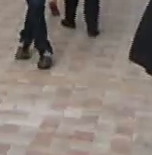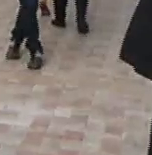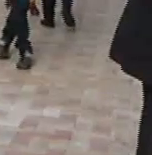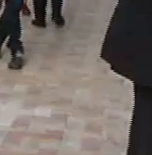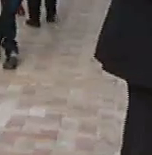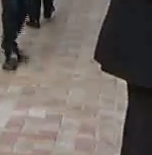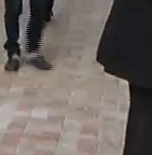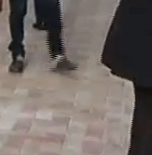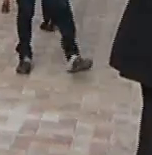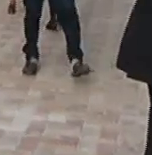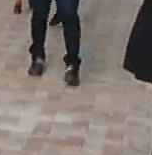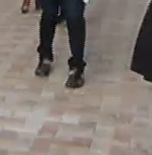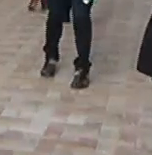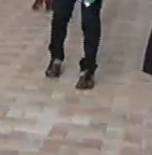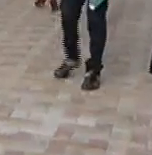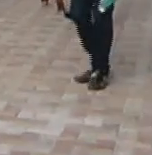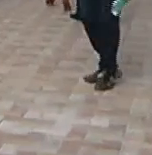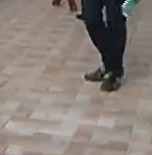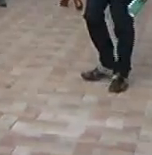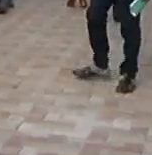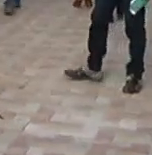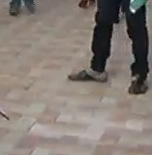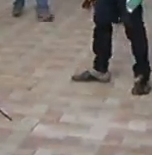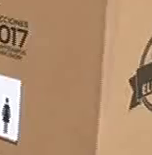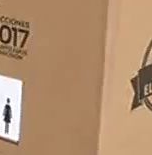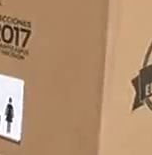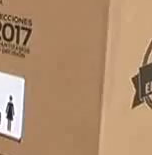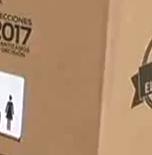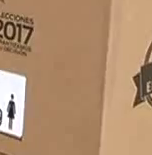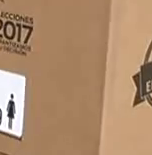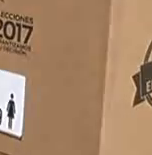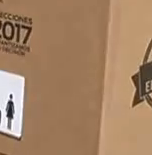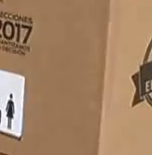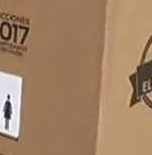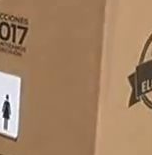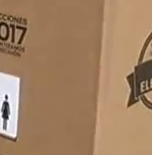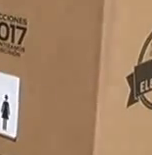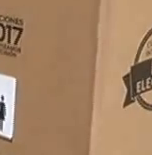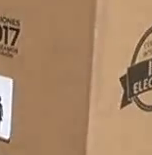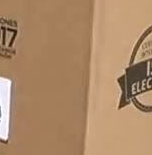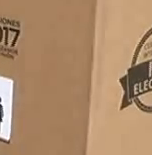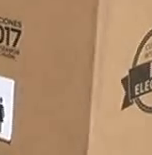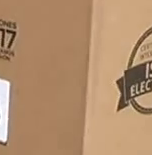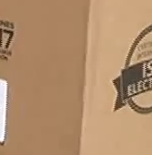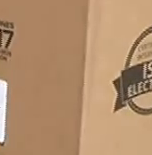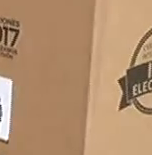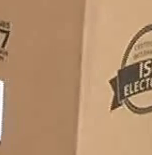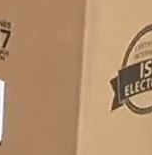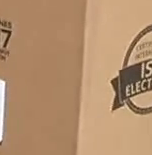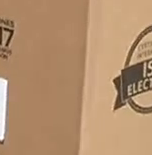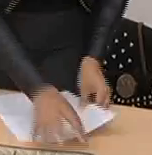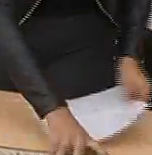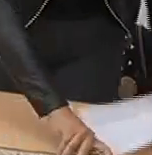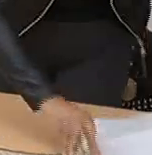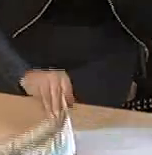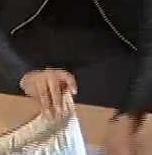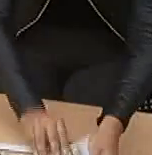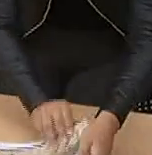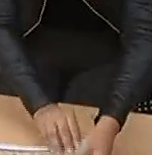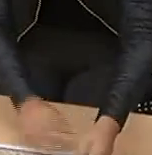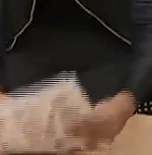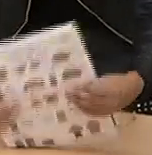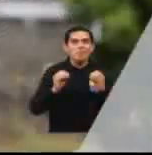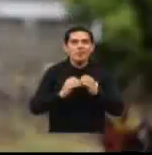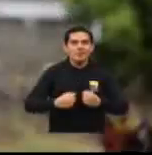Además, otros delegados de CREO manifiestan que en los recintos electorales todo estuvo en orden e inclusive alabaron la capacidad técnica del Consejo